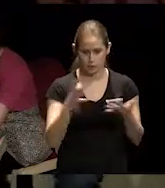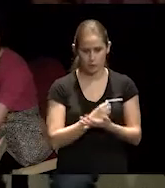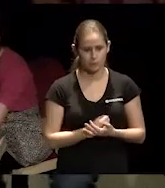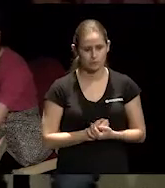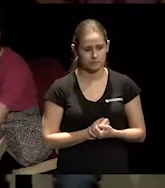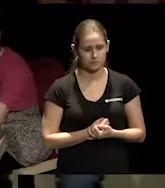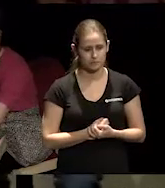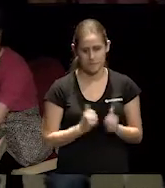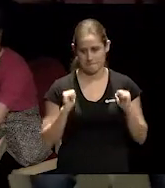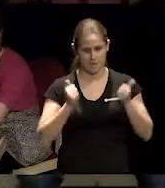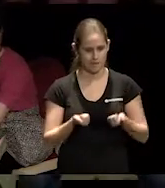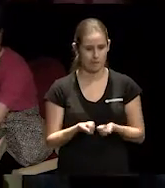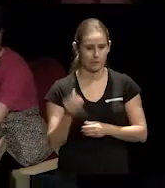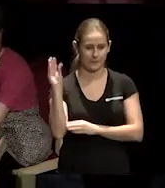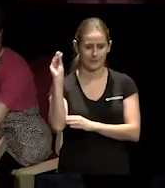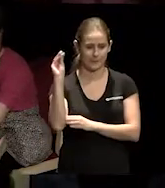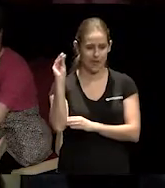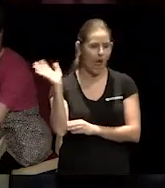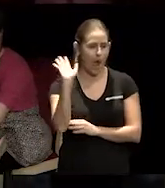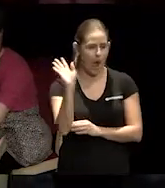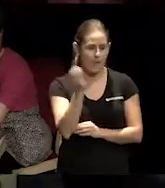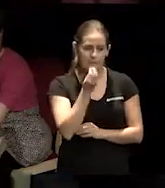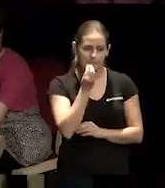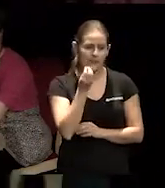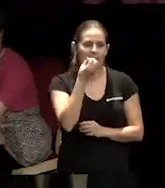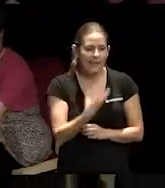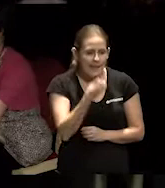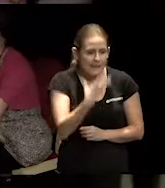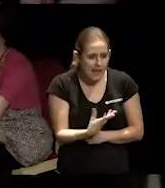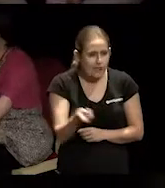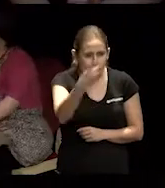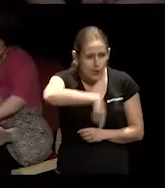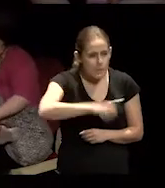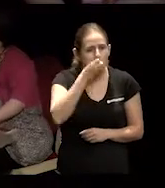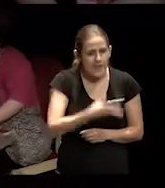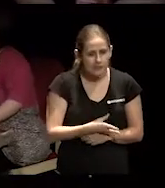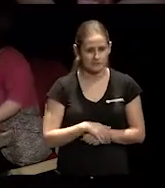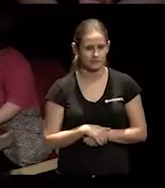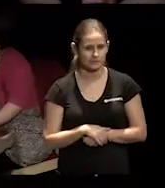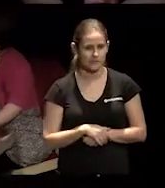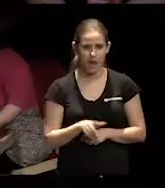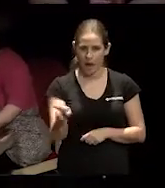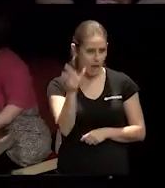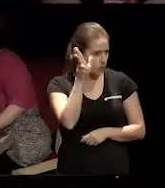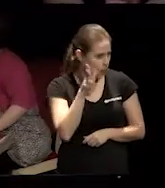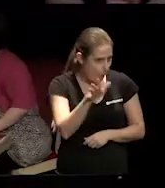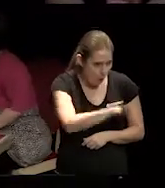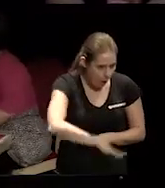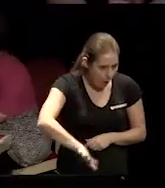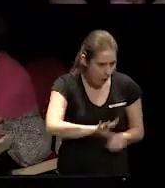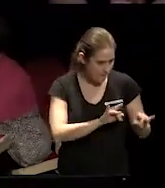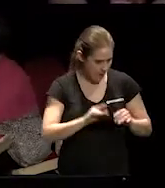voy. Hola, ¿qué tal? ¿Cómo están? ¿Todo bien? ¡Uy, qué sitio más lujoso! ¡Cuánto